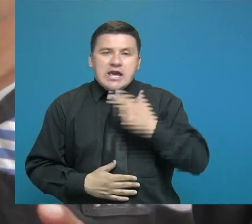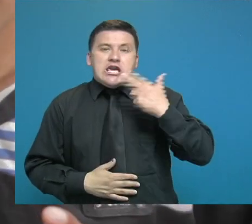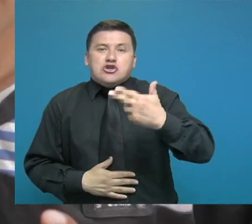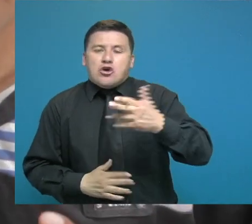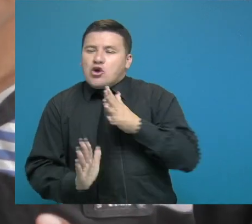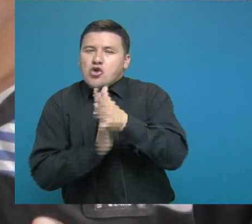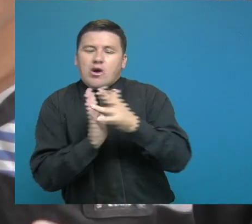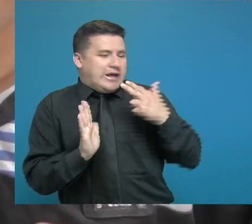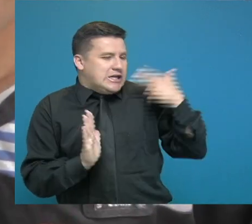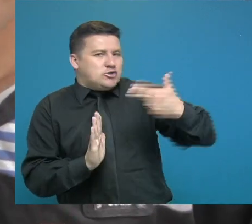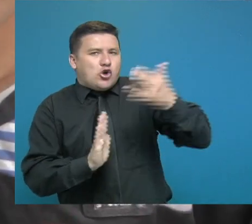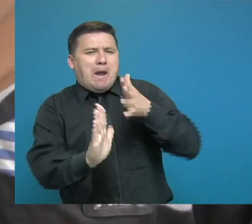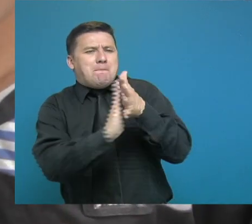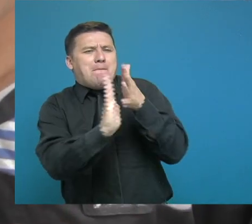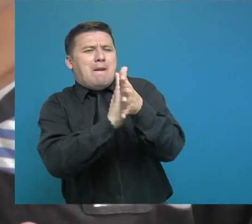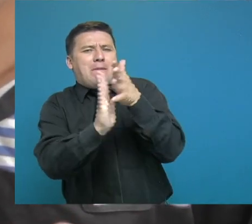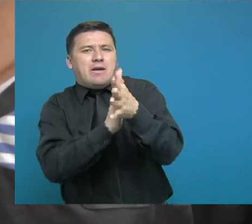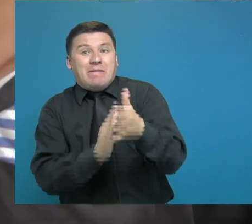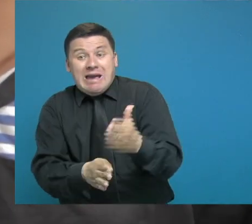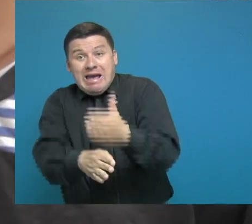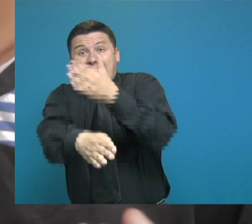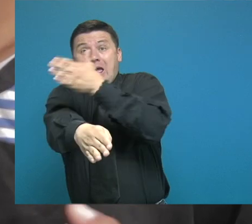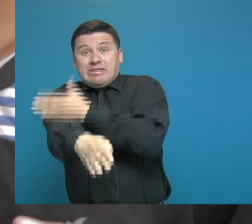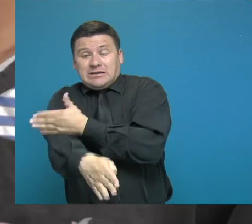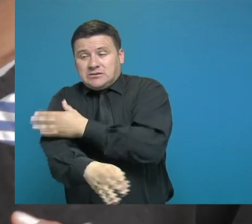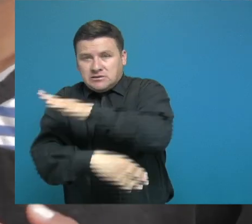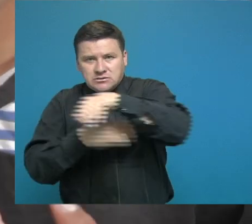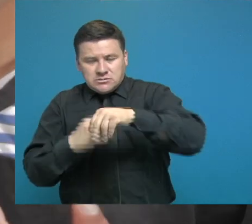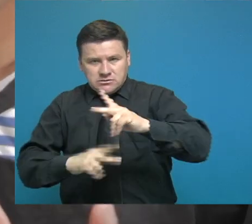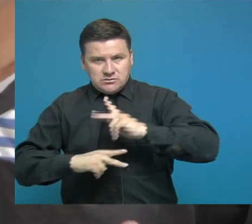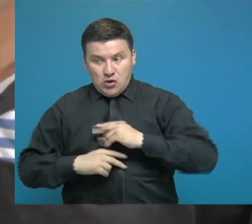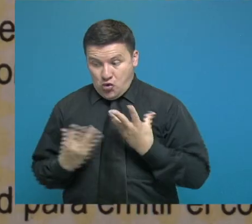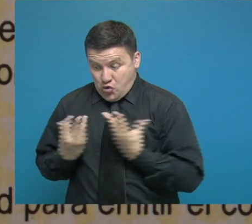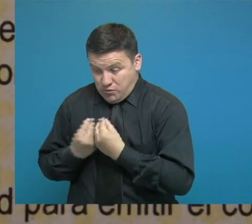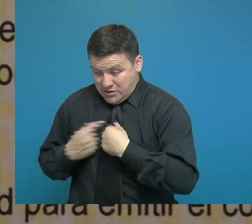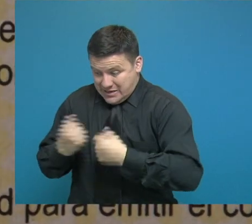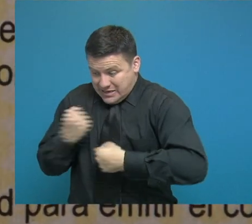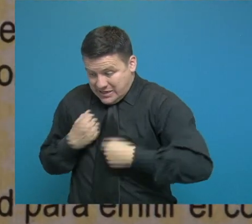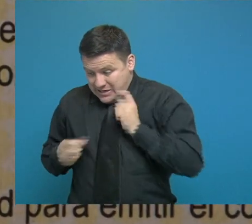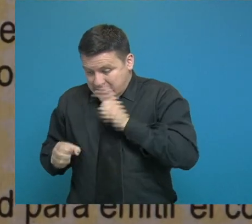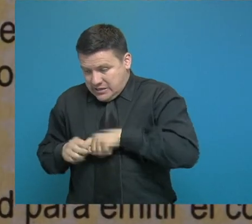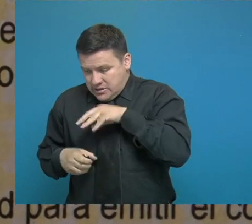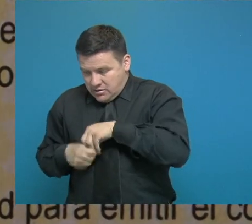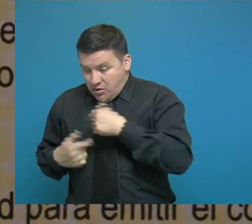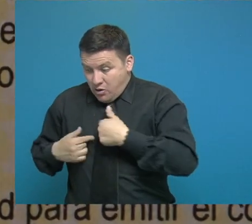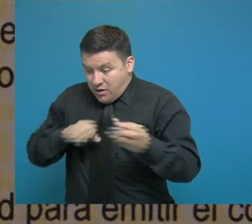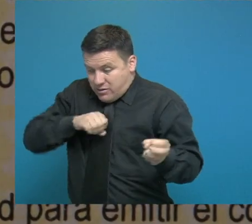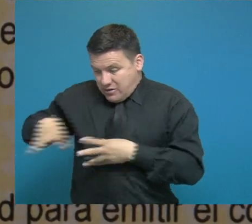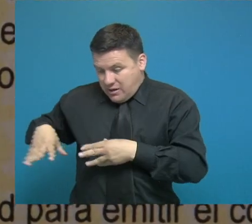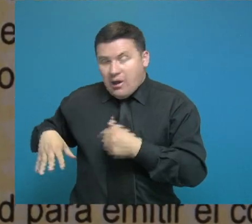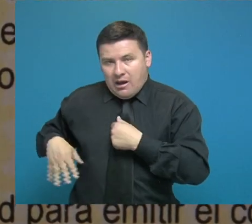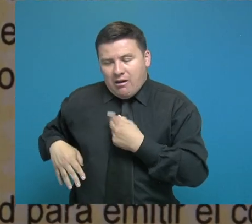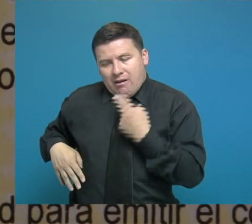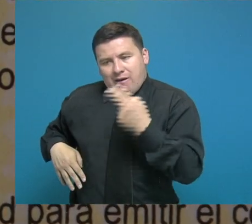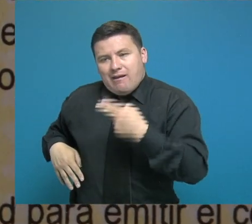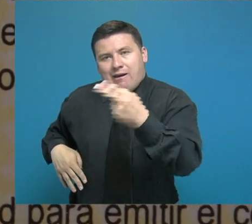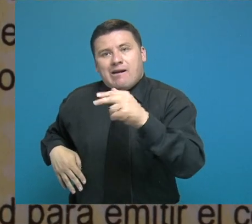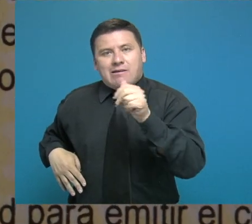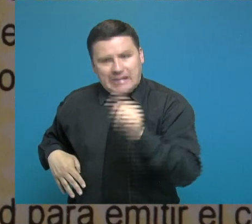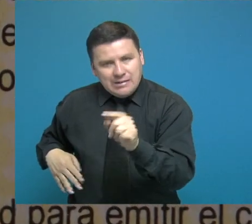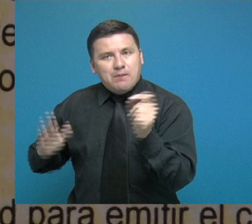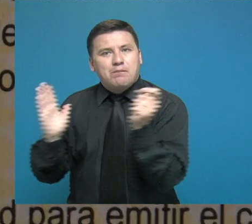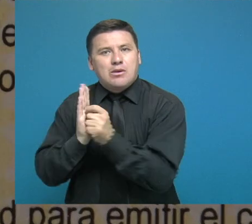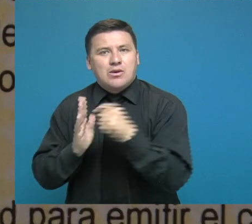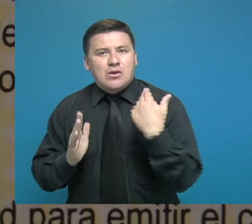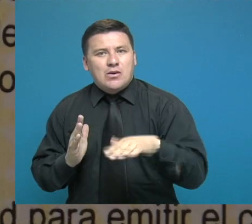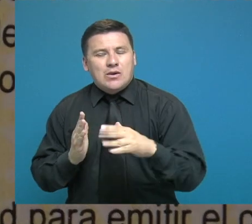toda la historia. De antes de pertenecer al grupo hasta el momento que me retiré.